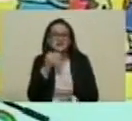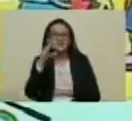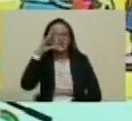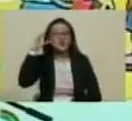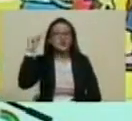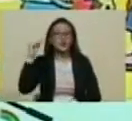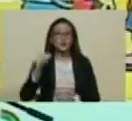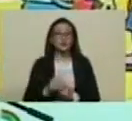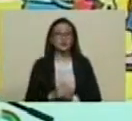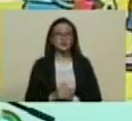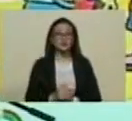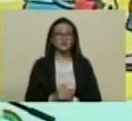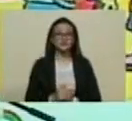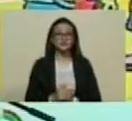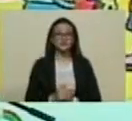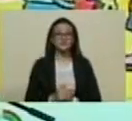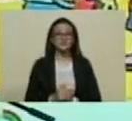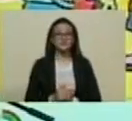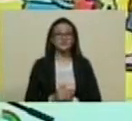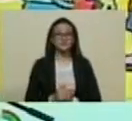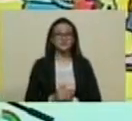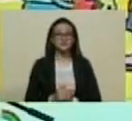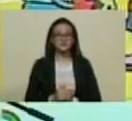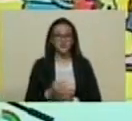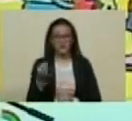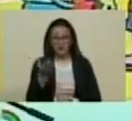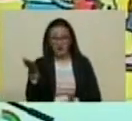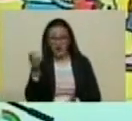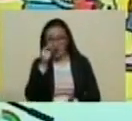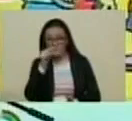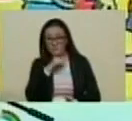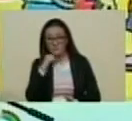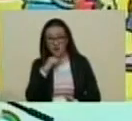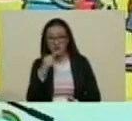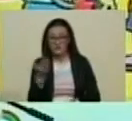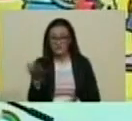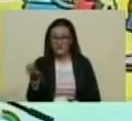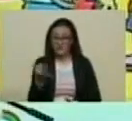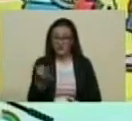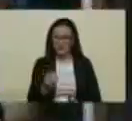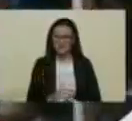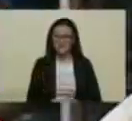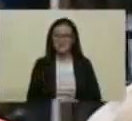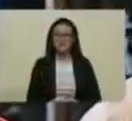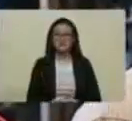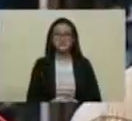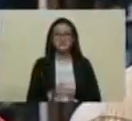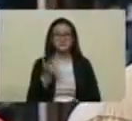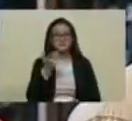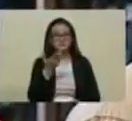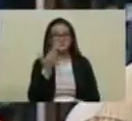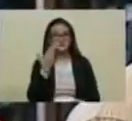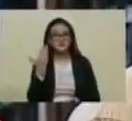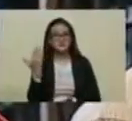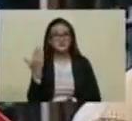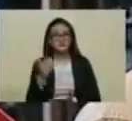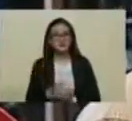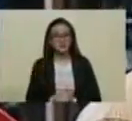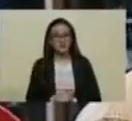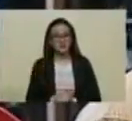¿Verdad, Padre Numa? Padre Carlos Lanz. cura de la teología del